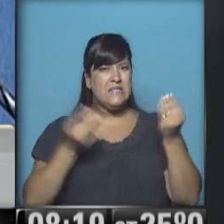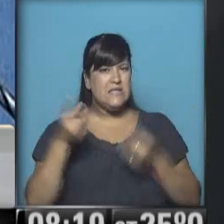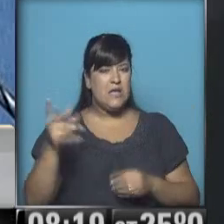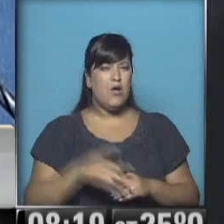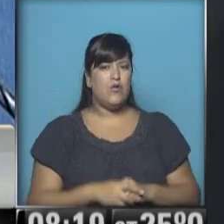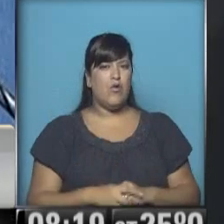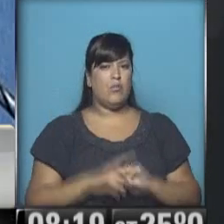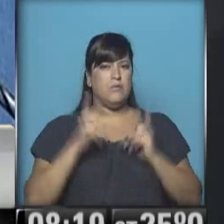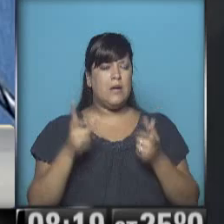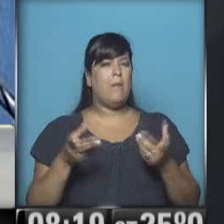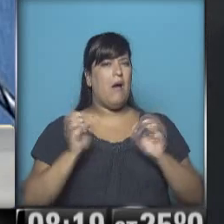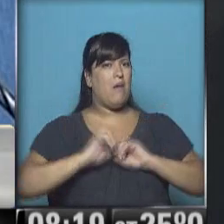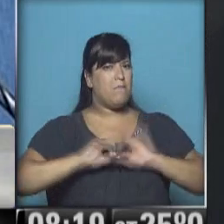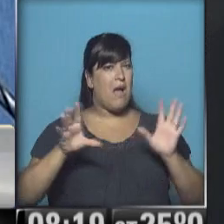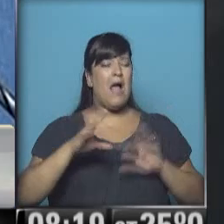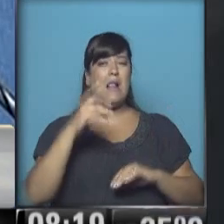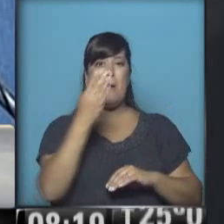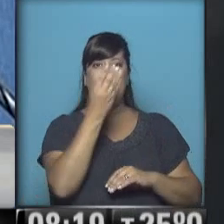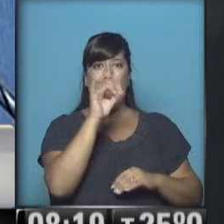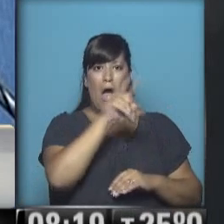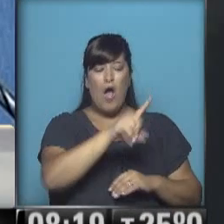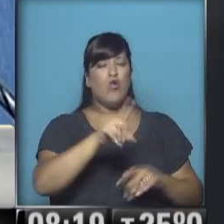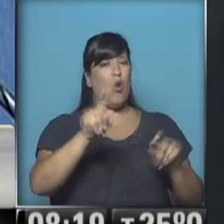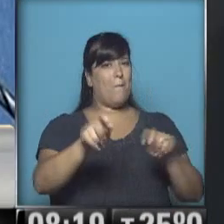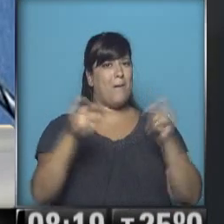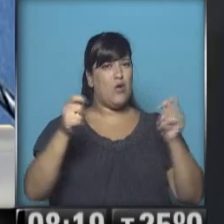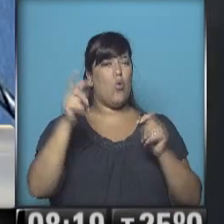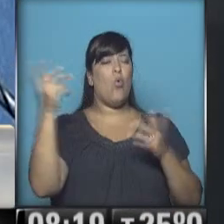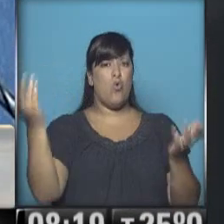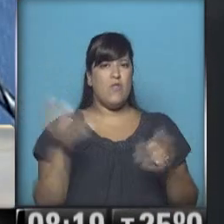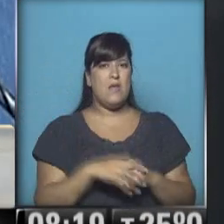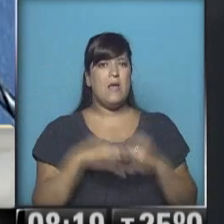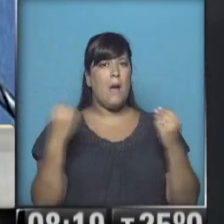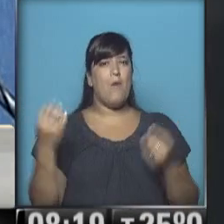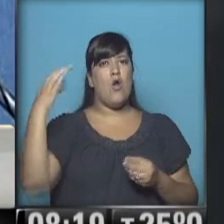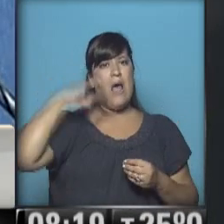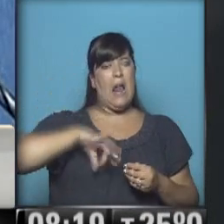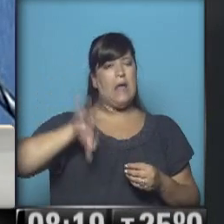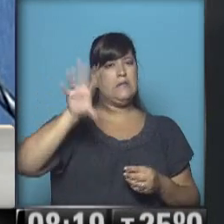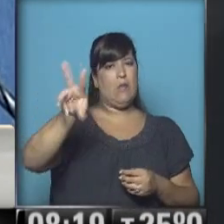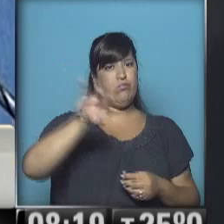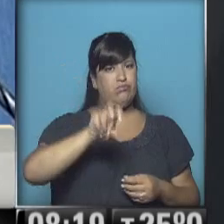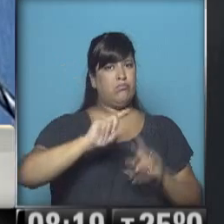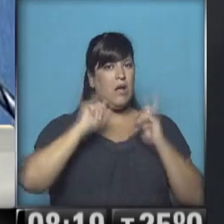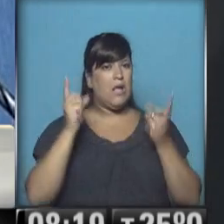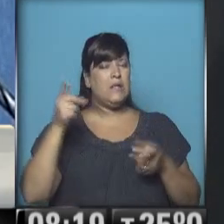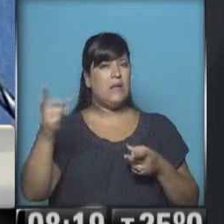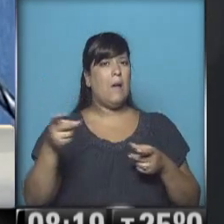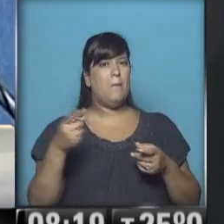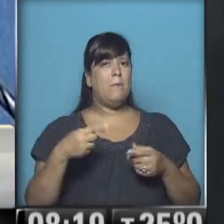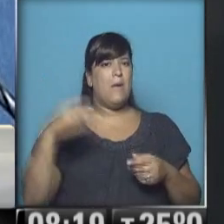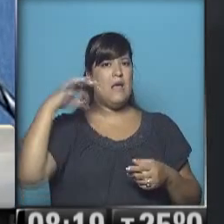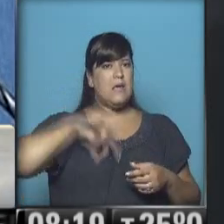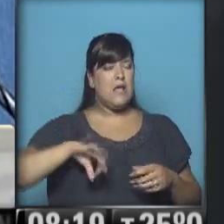el enorme mal que le hacen los banqueros efectivamente a través de la apropiación de las ganancias, la inequidad en la distribución del ingreso a